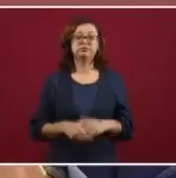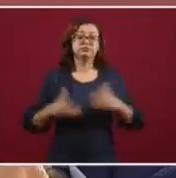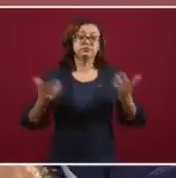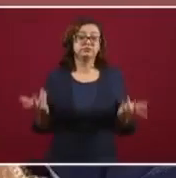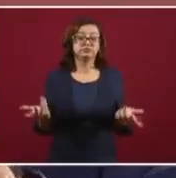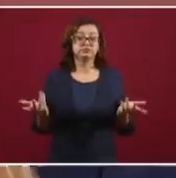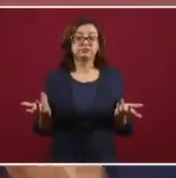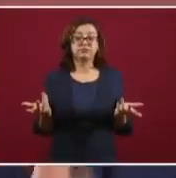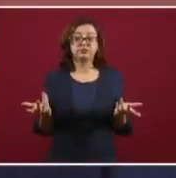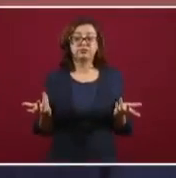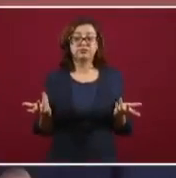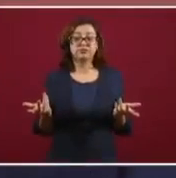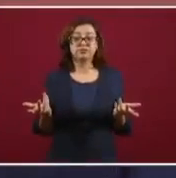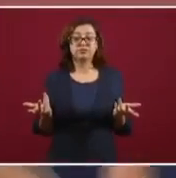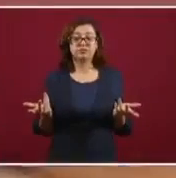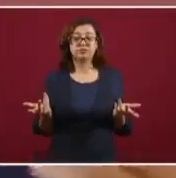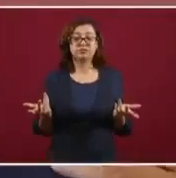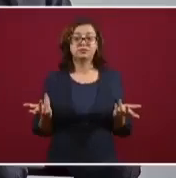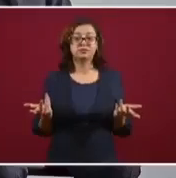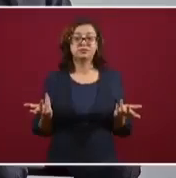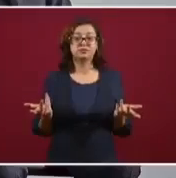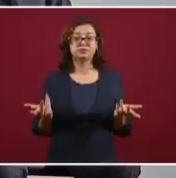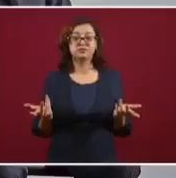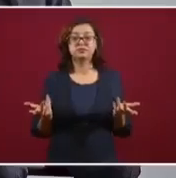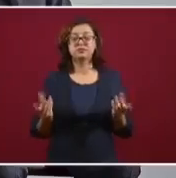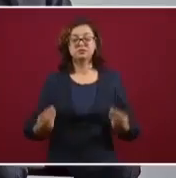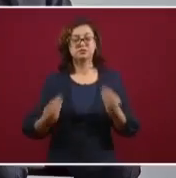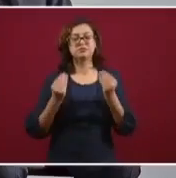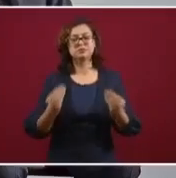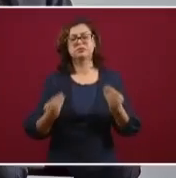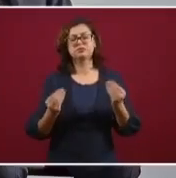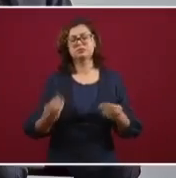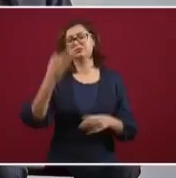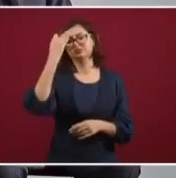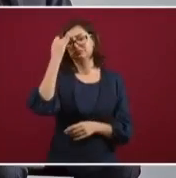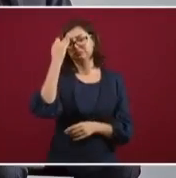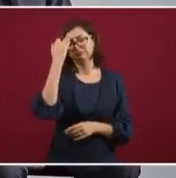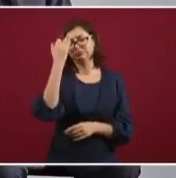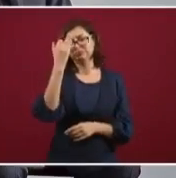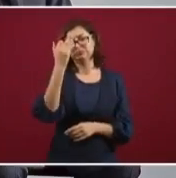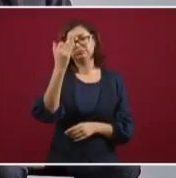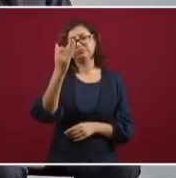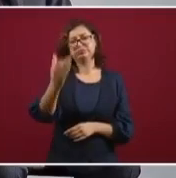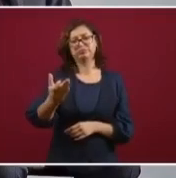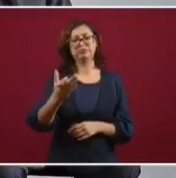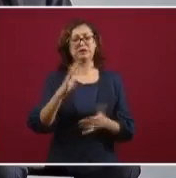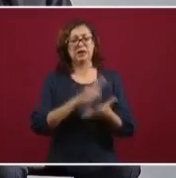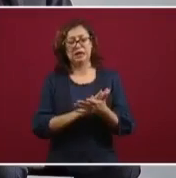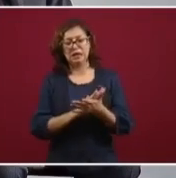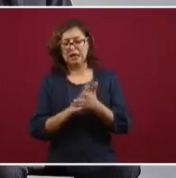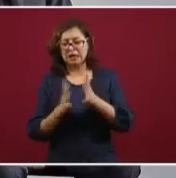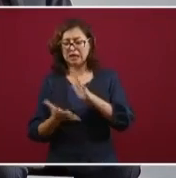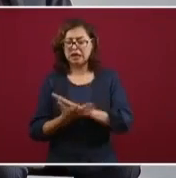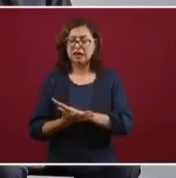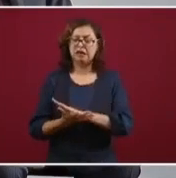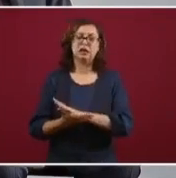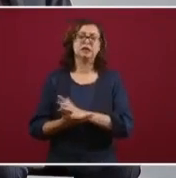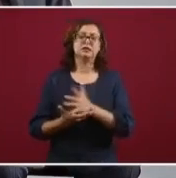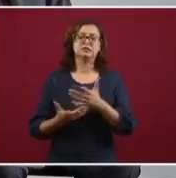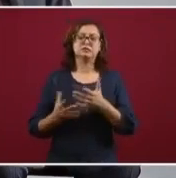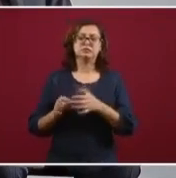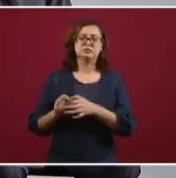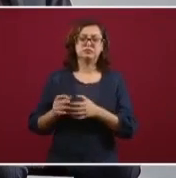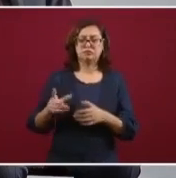Entonces, estamos hablando de mucho tiempo de vinculación